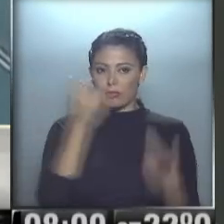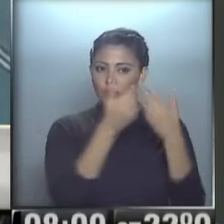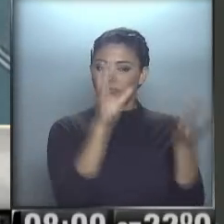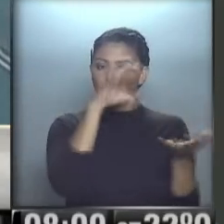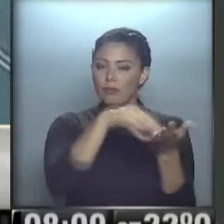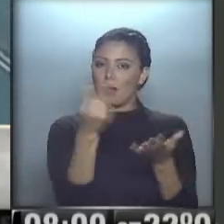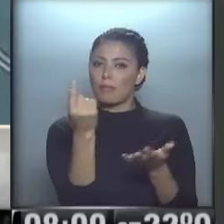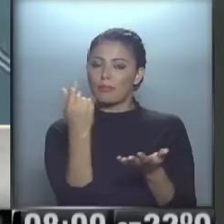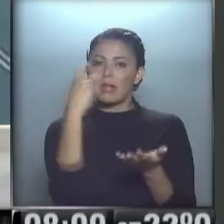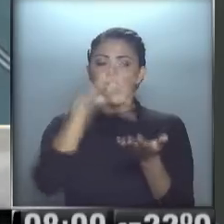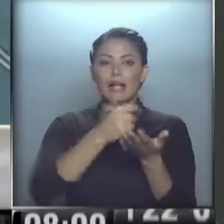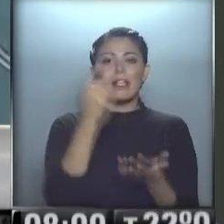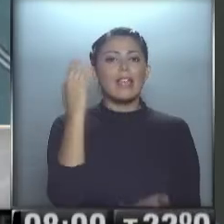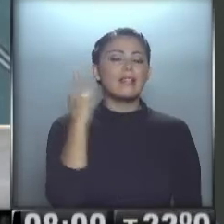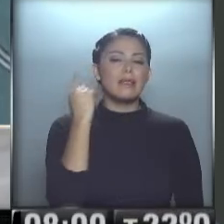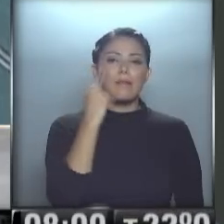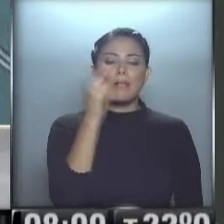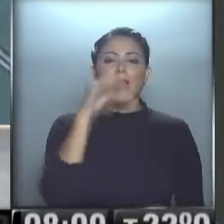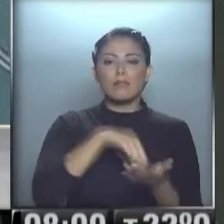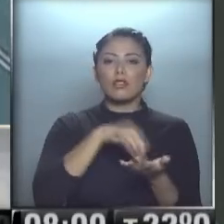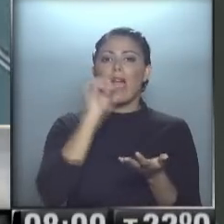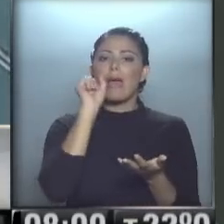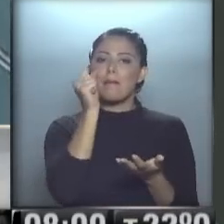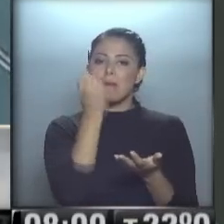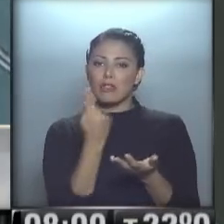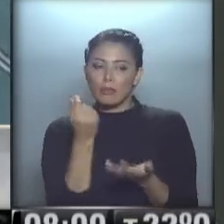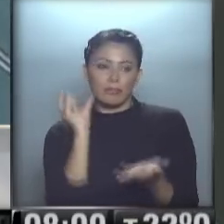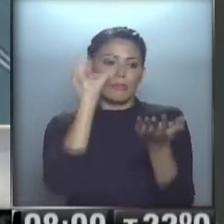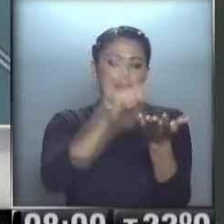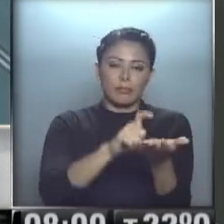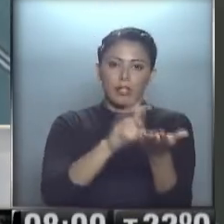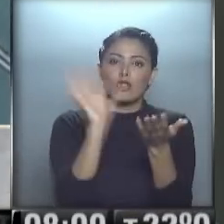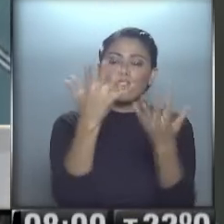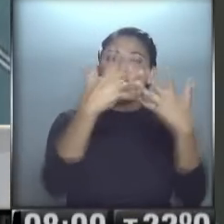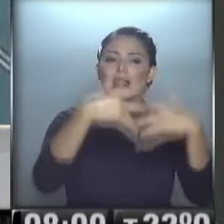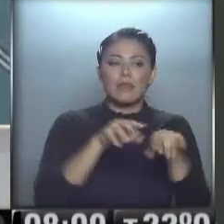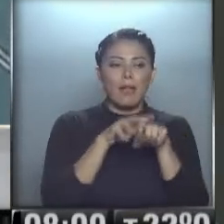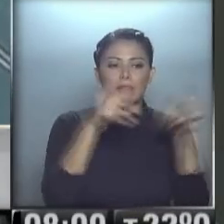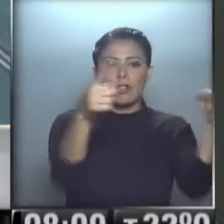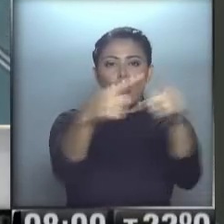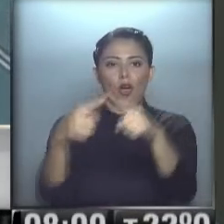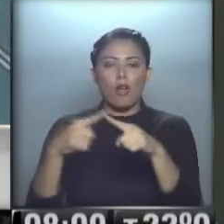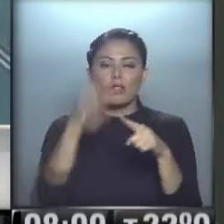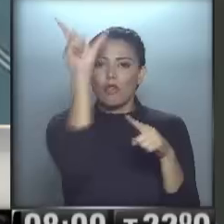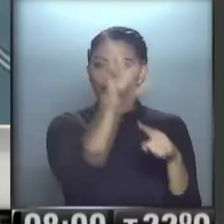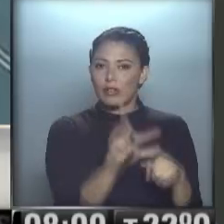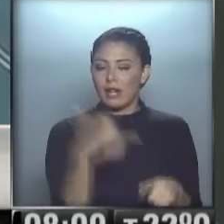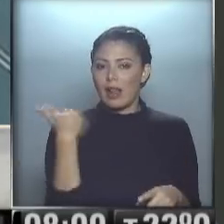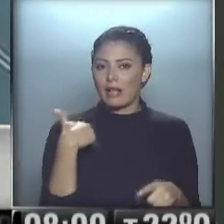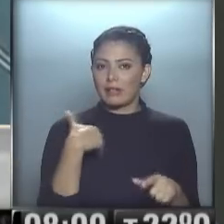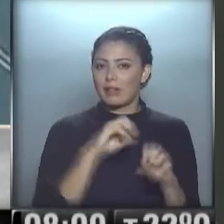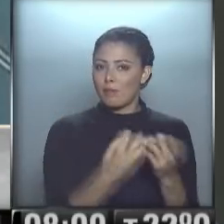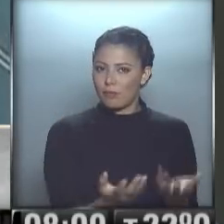inversión equivalente a casi 16000 millones de pesos para mejorar sustancialmente el sistema de interconexión de carácter Federal en la República